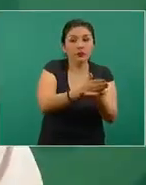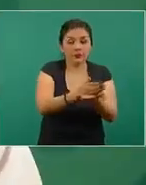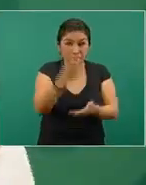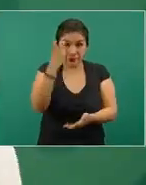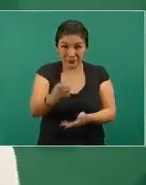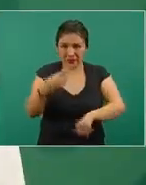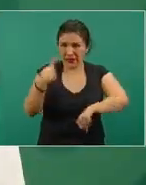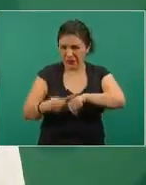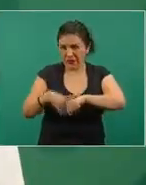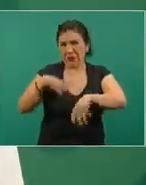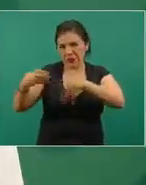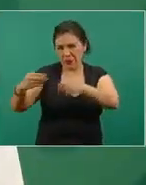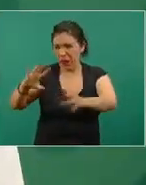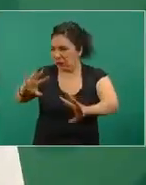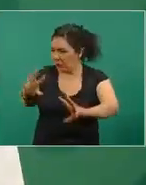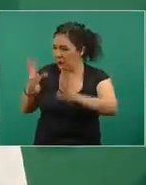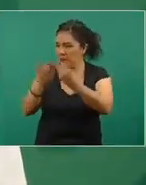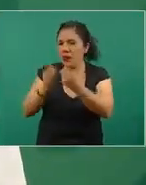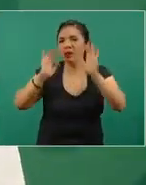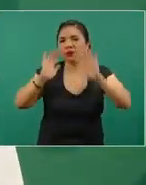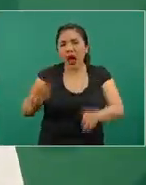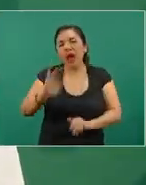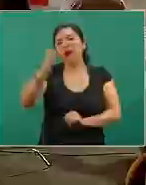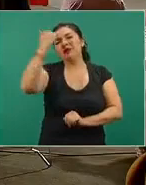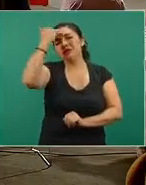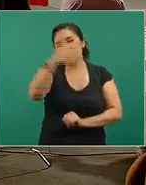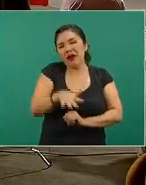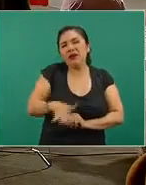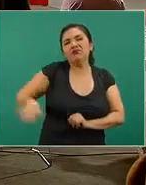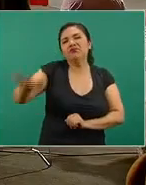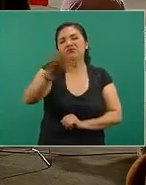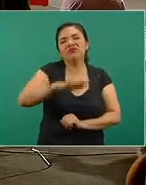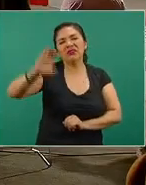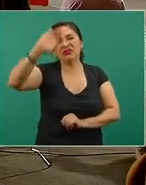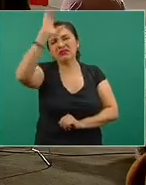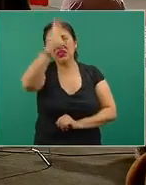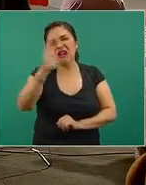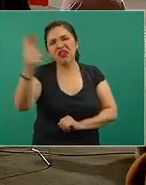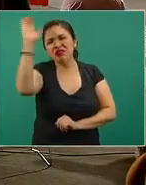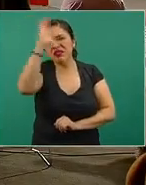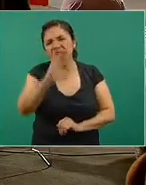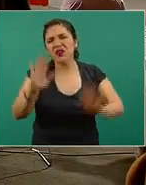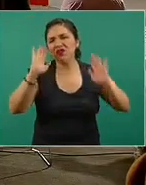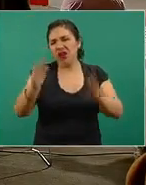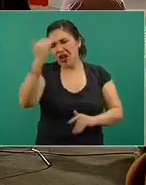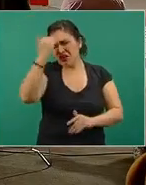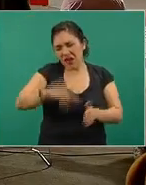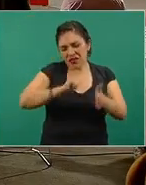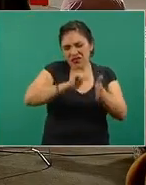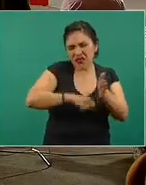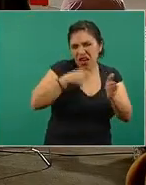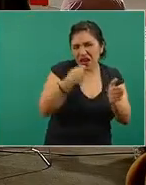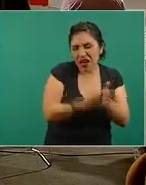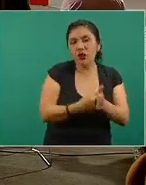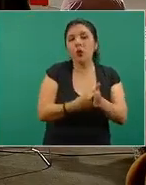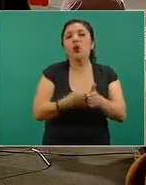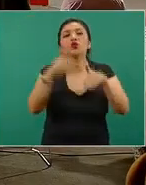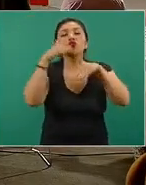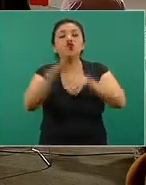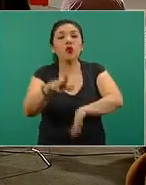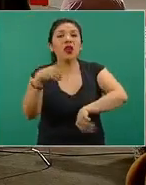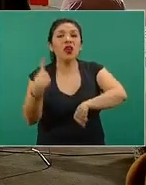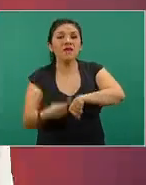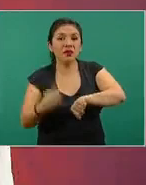de la epidemia ha crecido el conocimiento científico, el conocimiento técnico sobre la